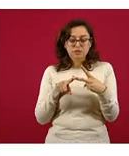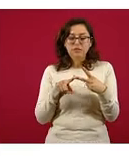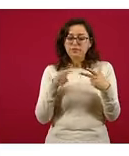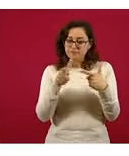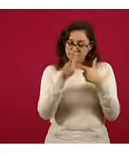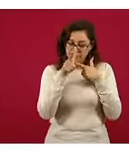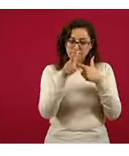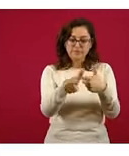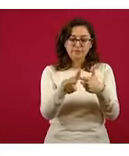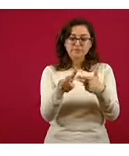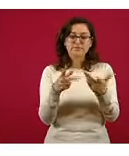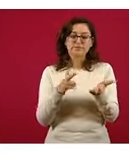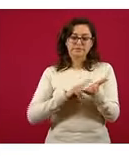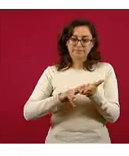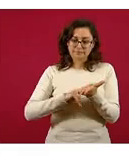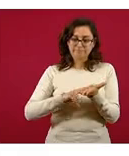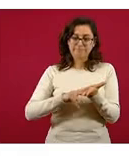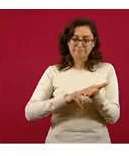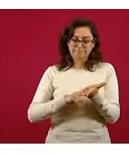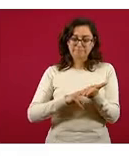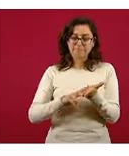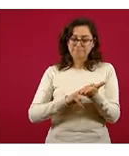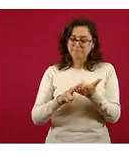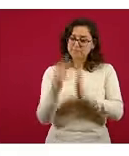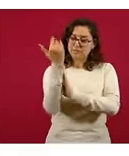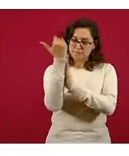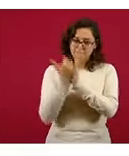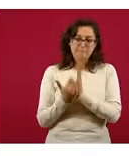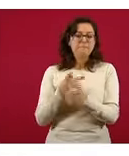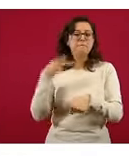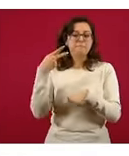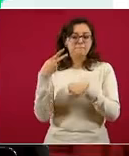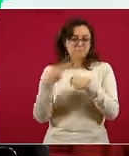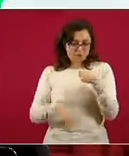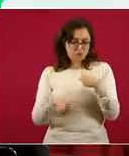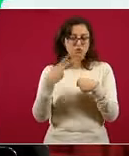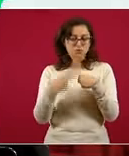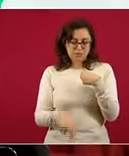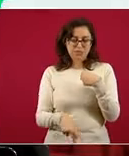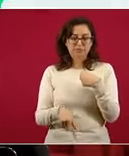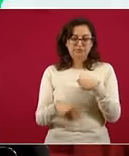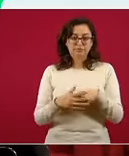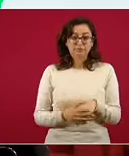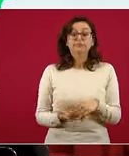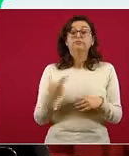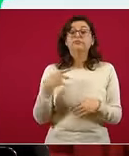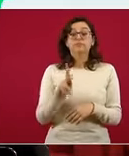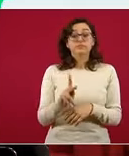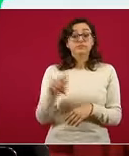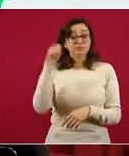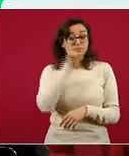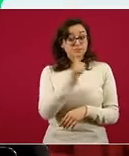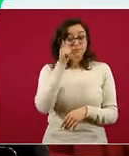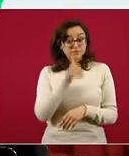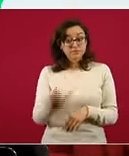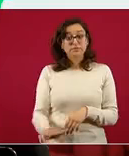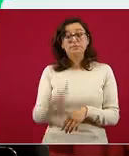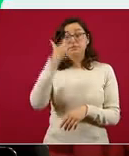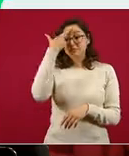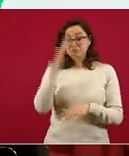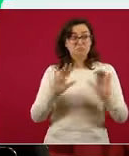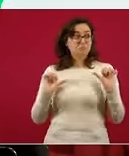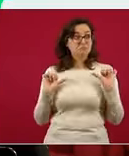continúan en el riesgo más bajo, en el menor riesgo posible. Sin embargo, como siempre lo repetimos, no